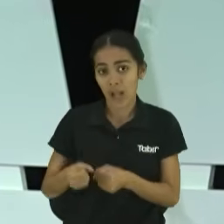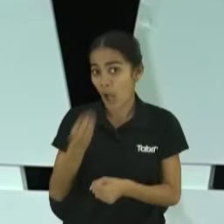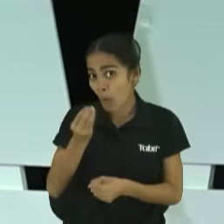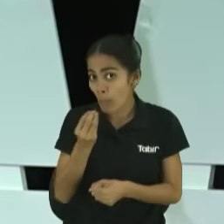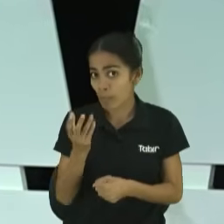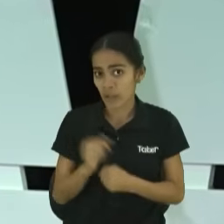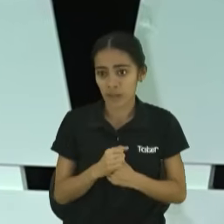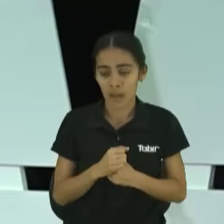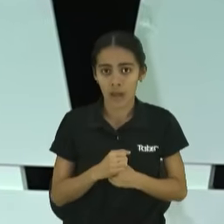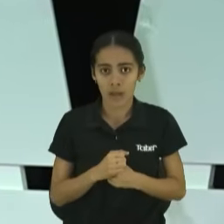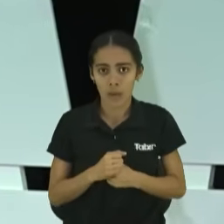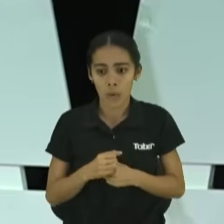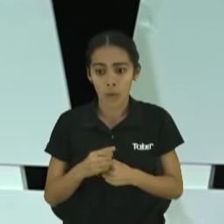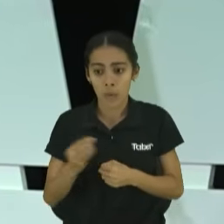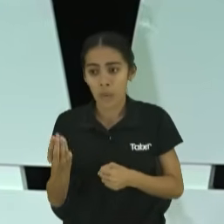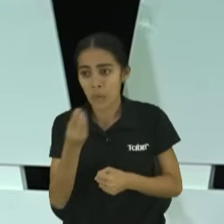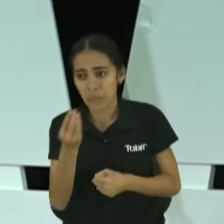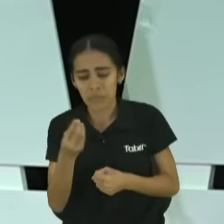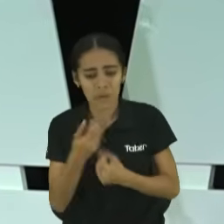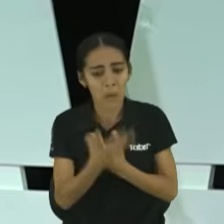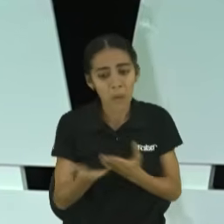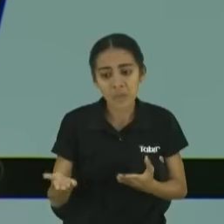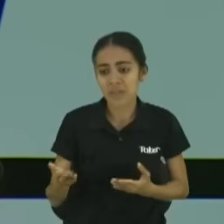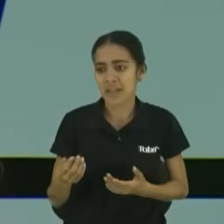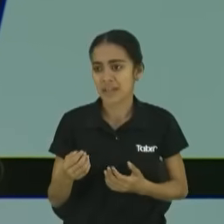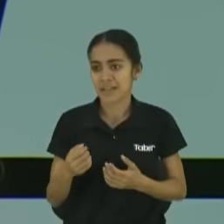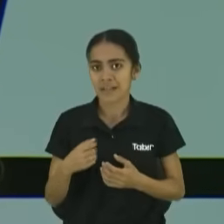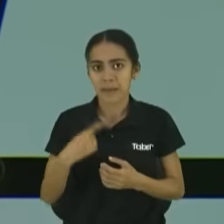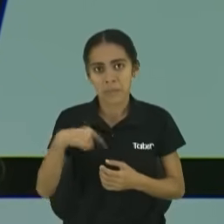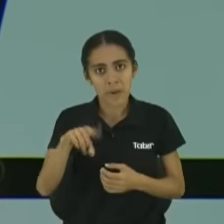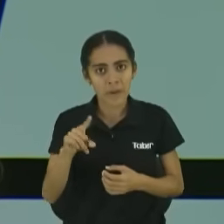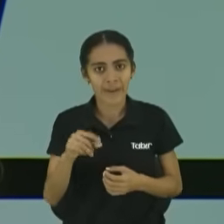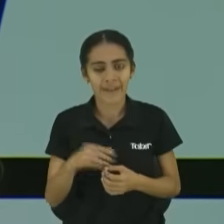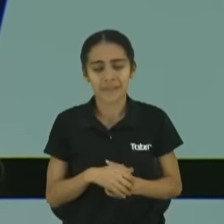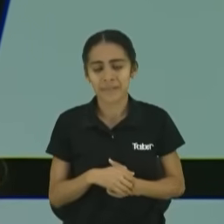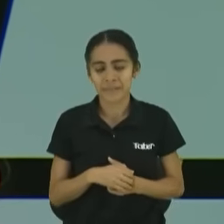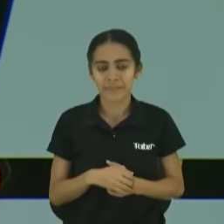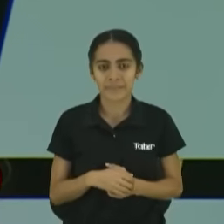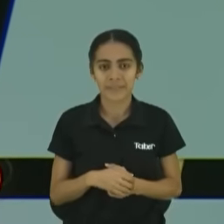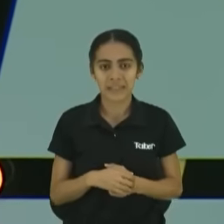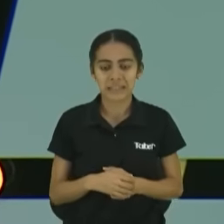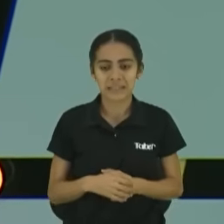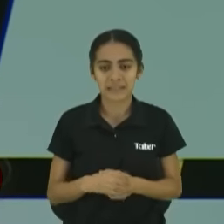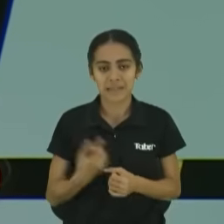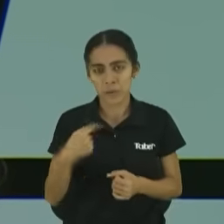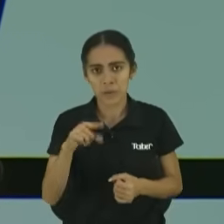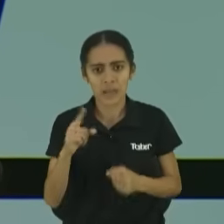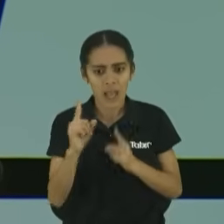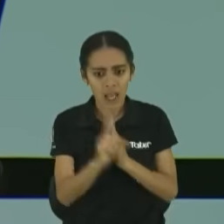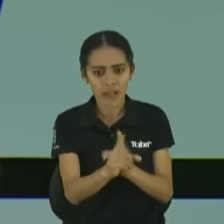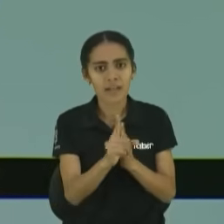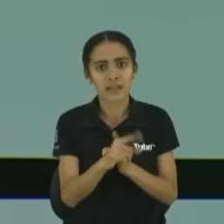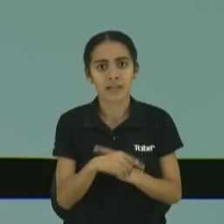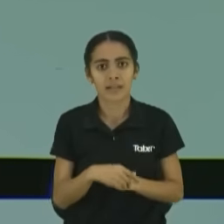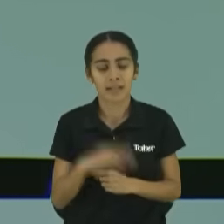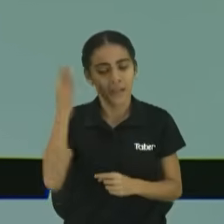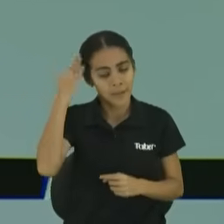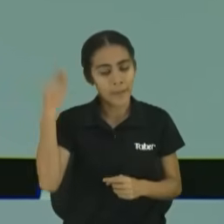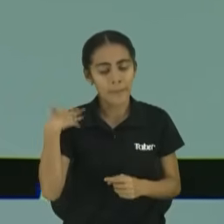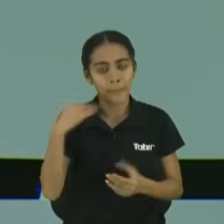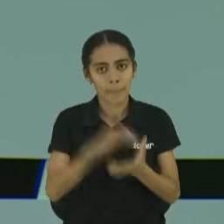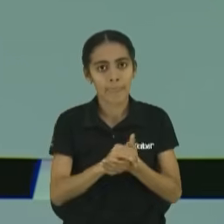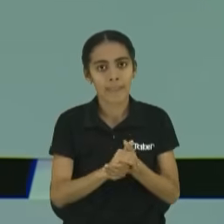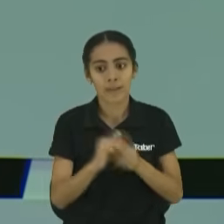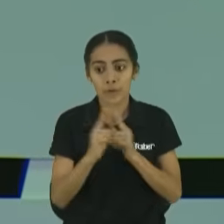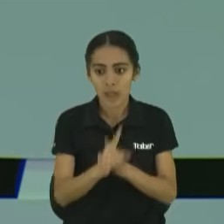Amor, llevas tal cosa. Amor, llevas olor a trago. Amén. Nos guía la señora. Amor, métete